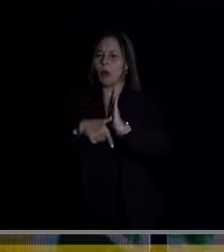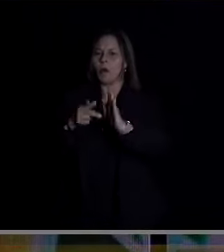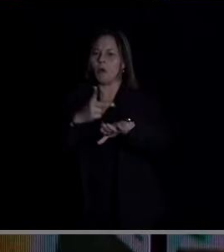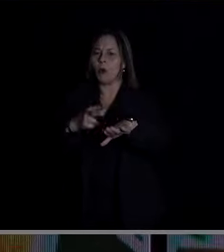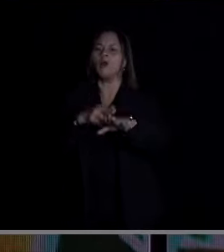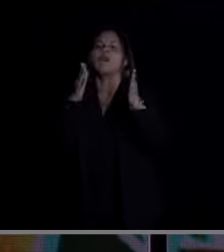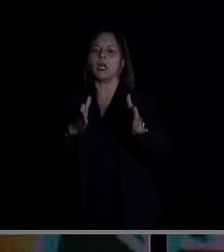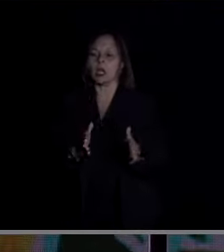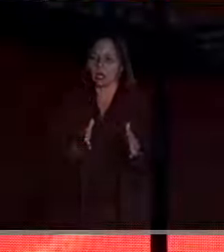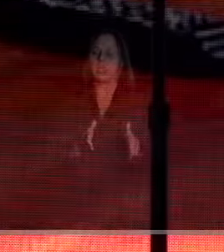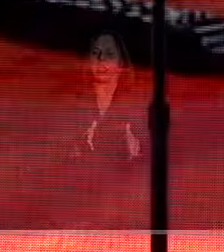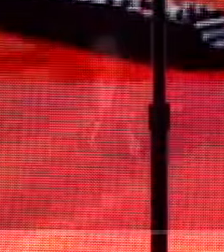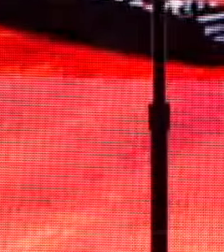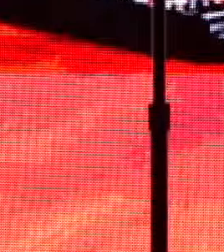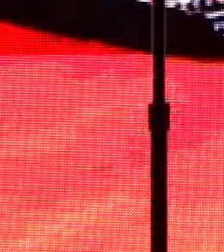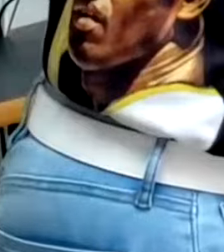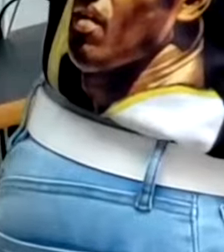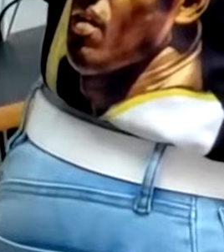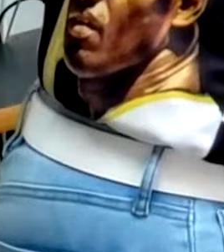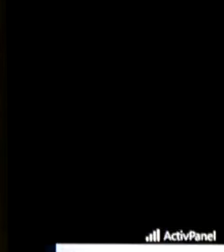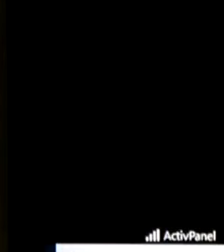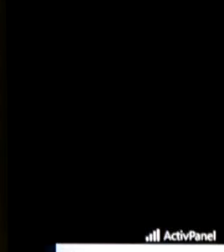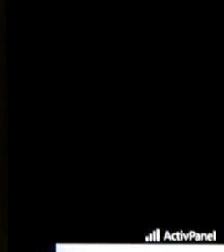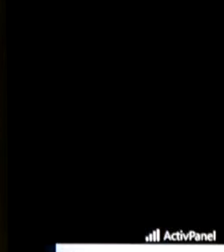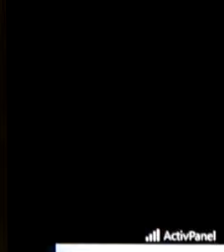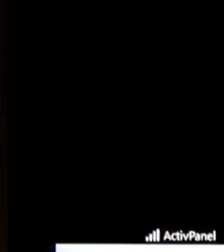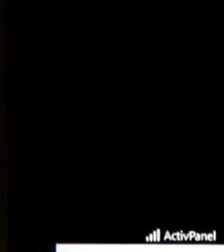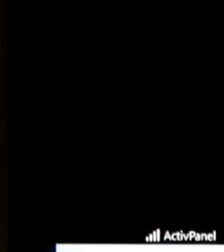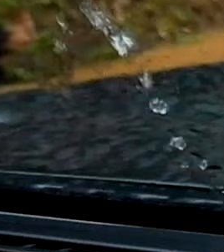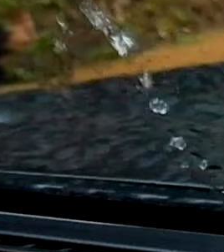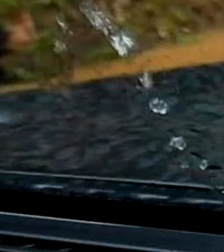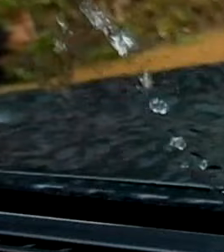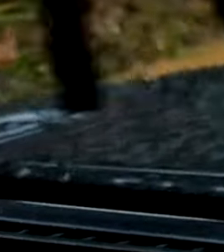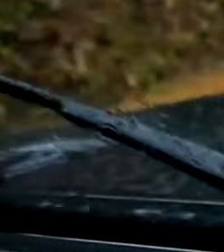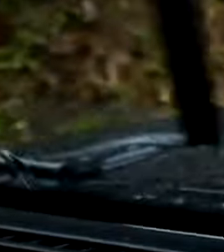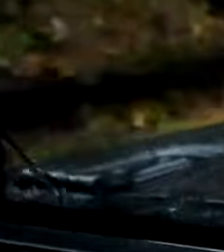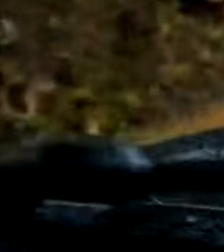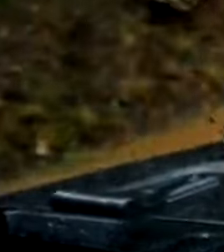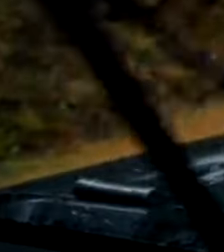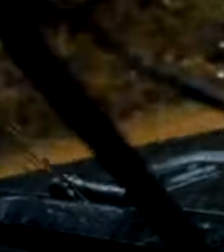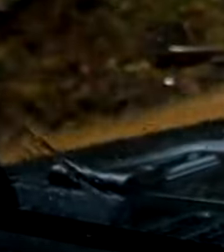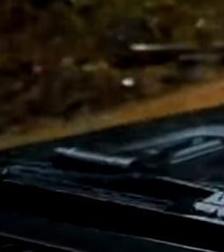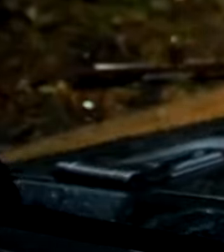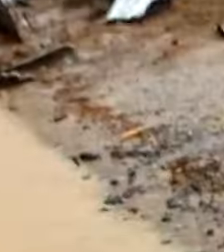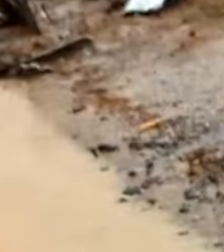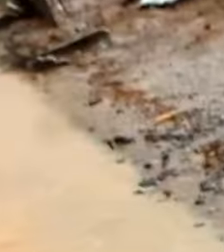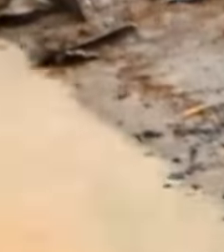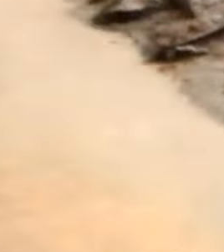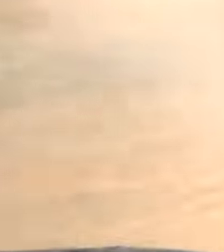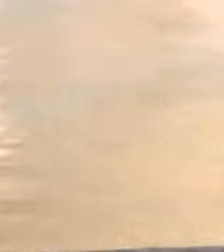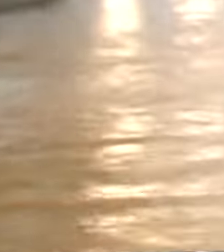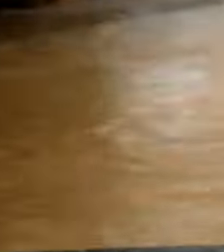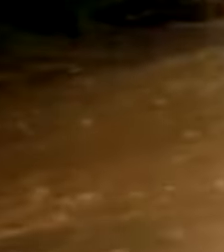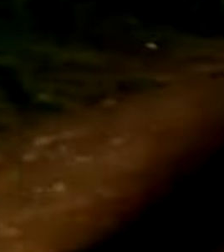adversidad. Caguas recibió 26 pulgadas de agua. Fue impactante ver a la ciudad bajo agua, las calles, las